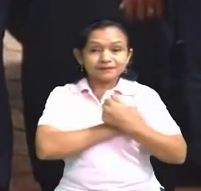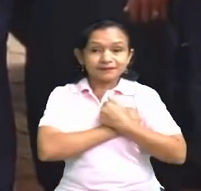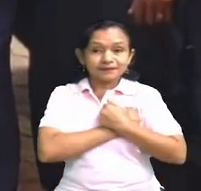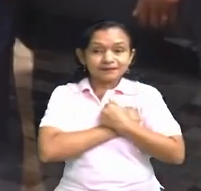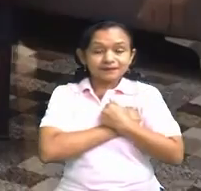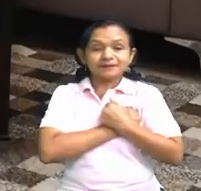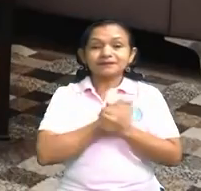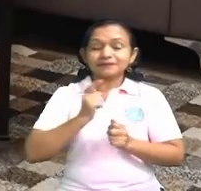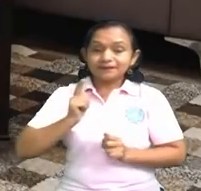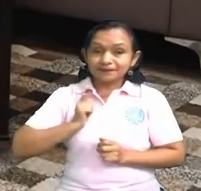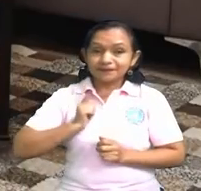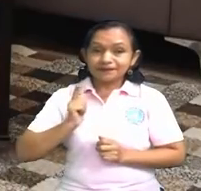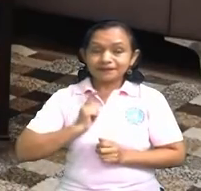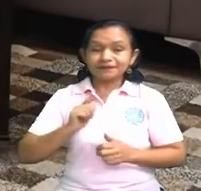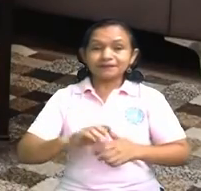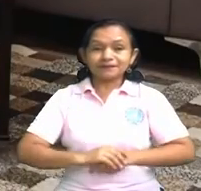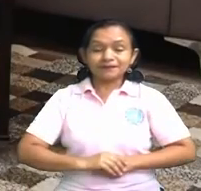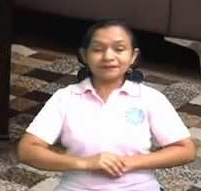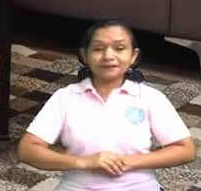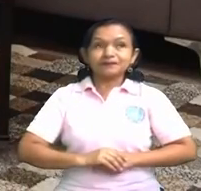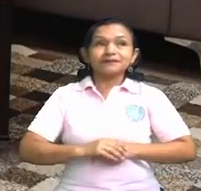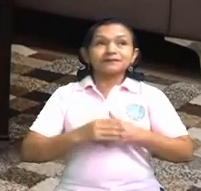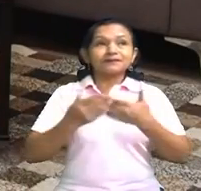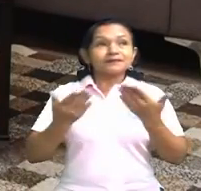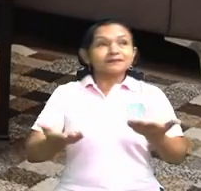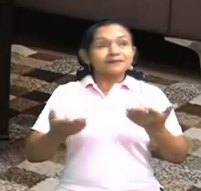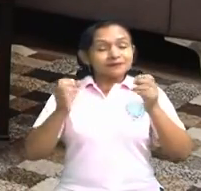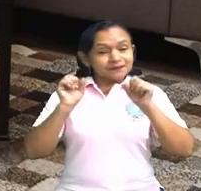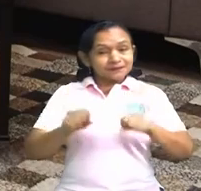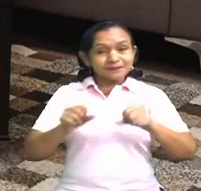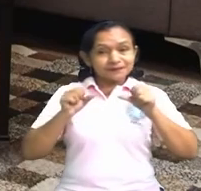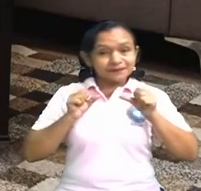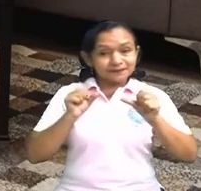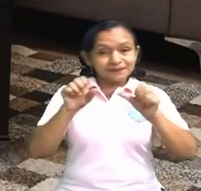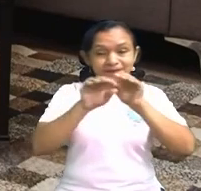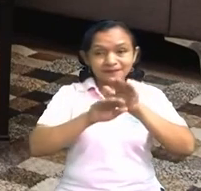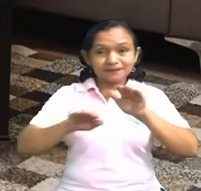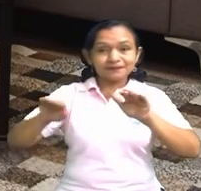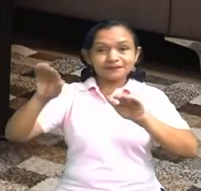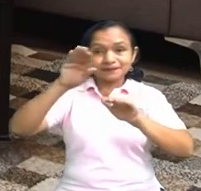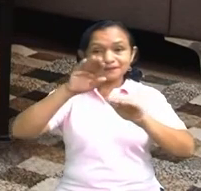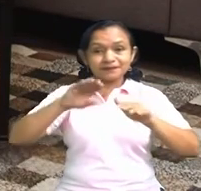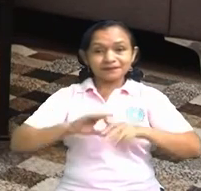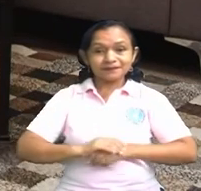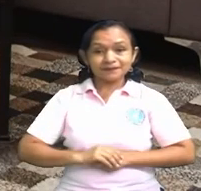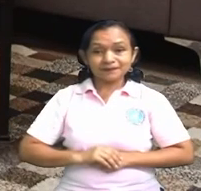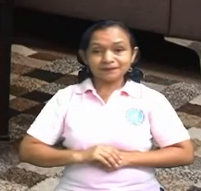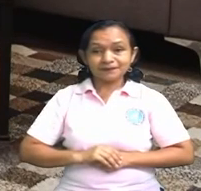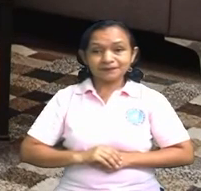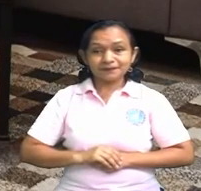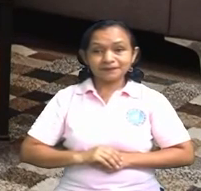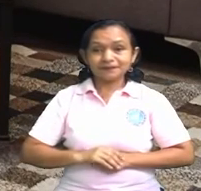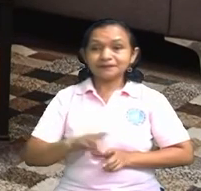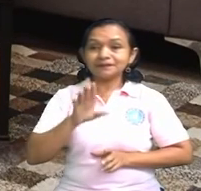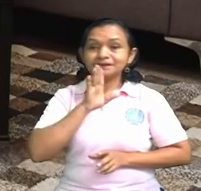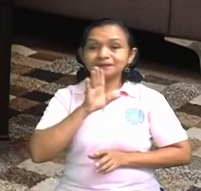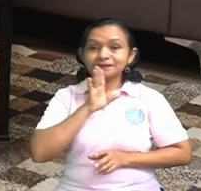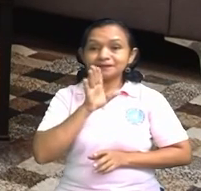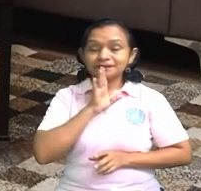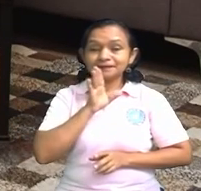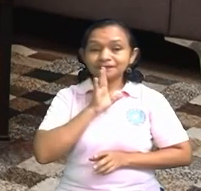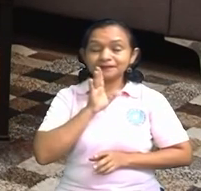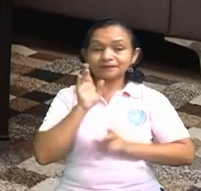con ese amor también. Compañero Liz, de mi parte, sé que podríamos hablar más. Vaya. Aquí solo para hablar de